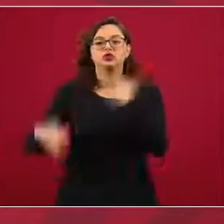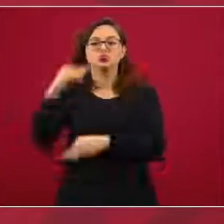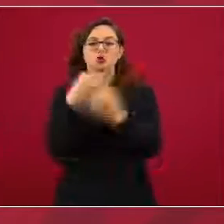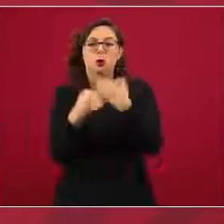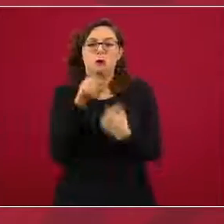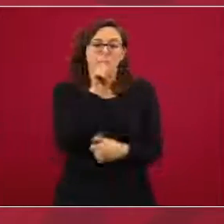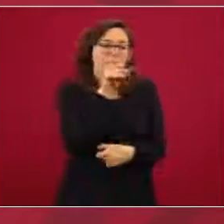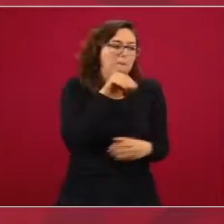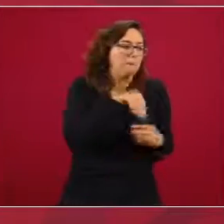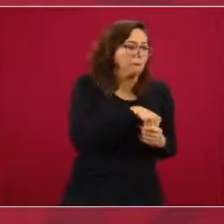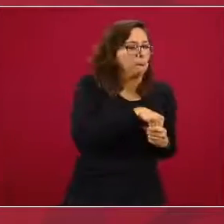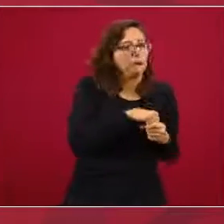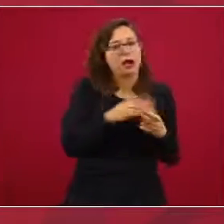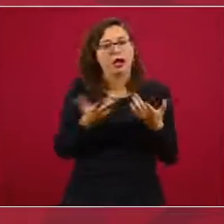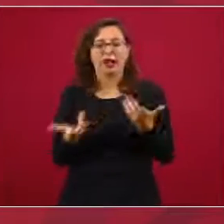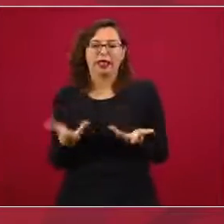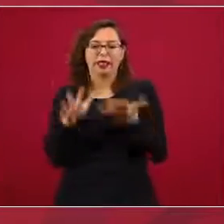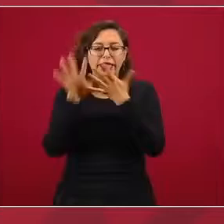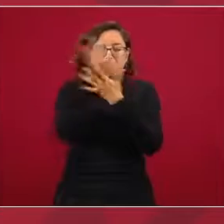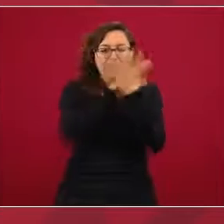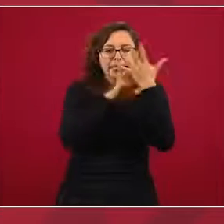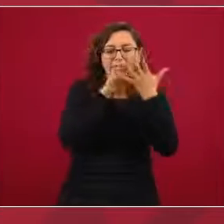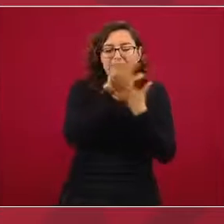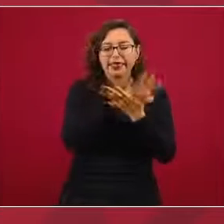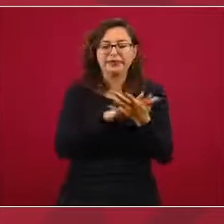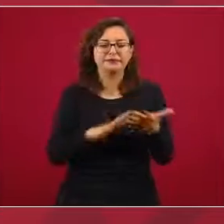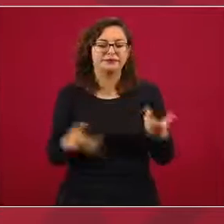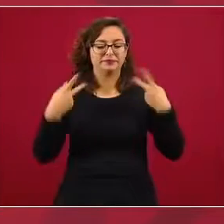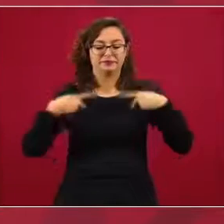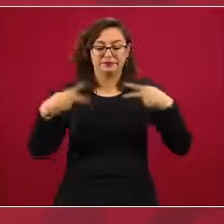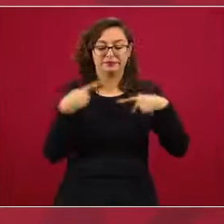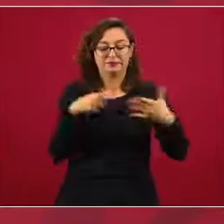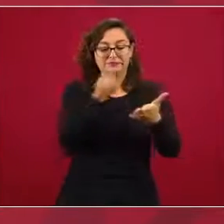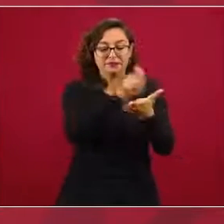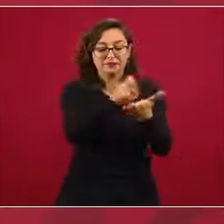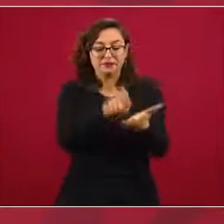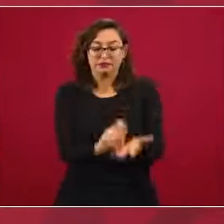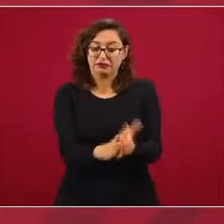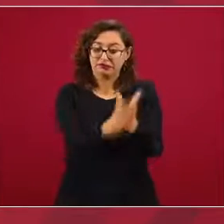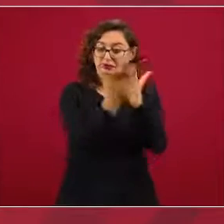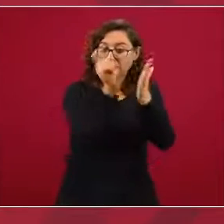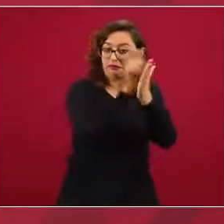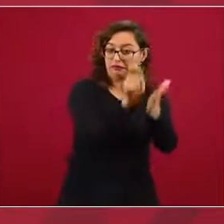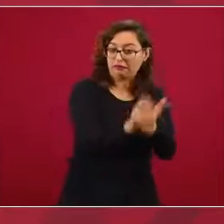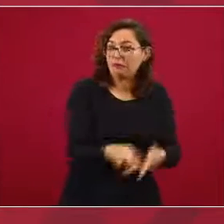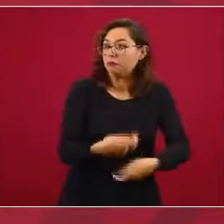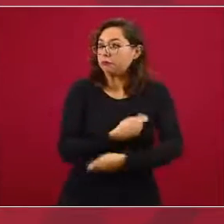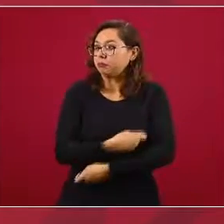Los escritores pues no se ocupan de hacer libros sobre esto,